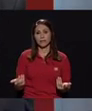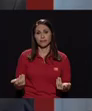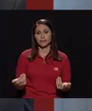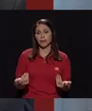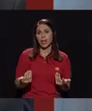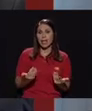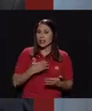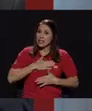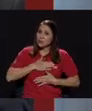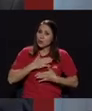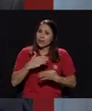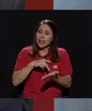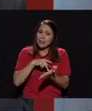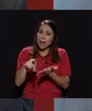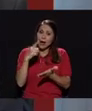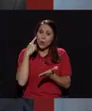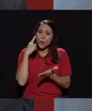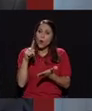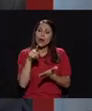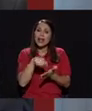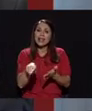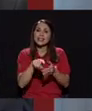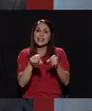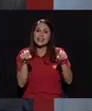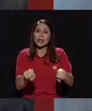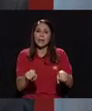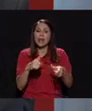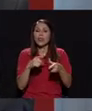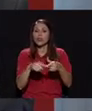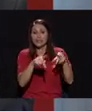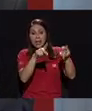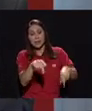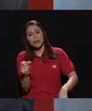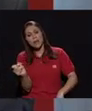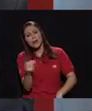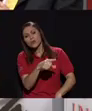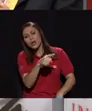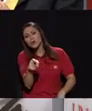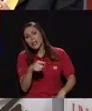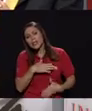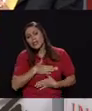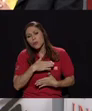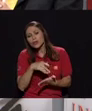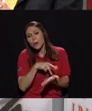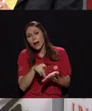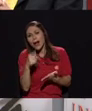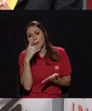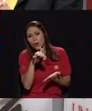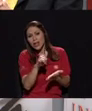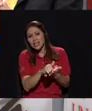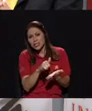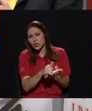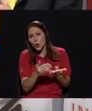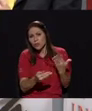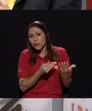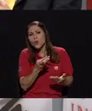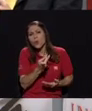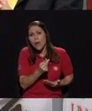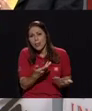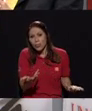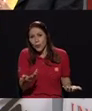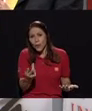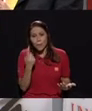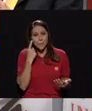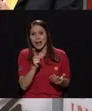por el ecosistema o el servicio. Entonces se le preguntan a las personas cuánto estaría dispuesto a pagar para que no se